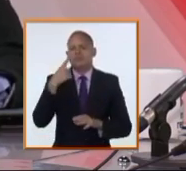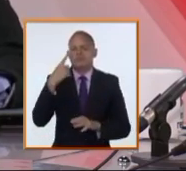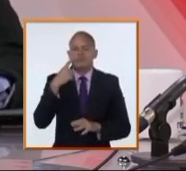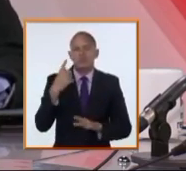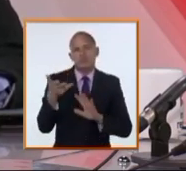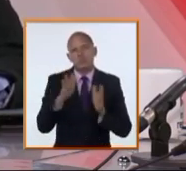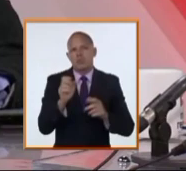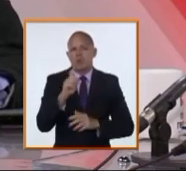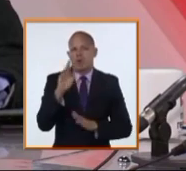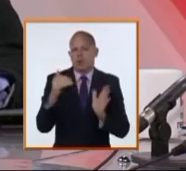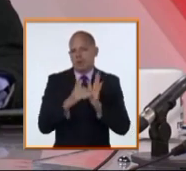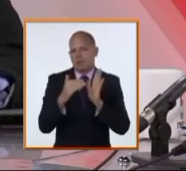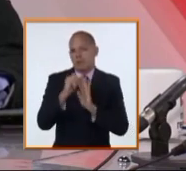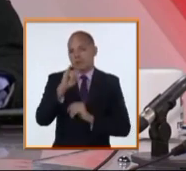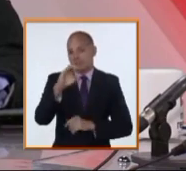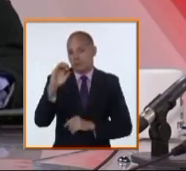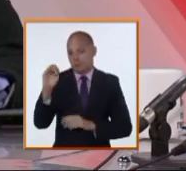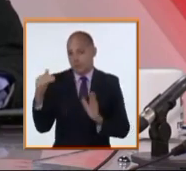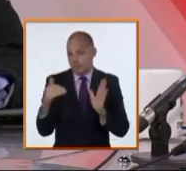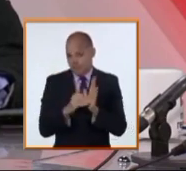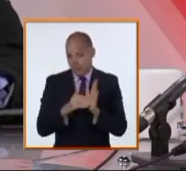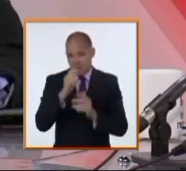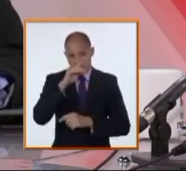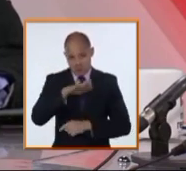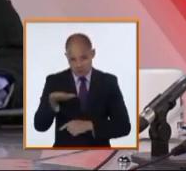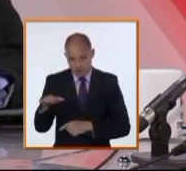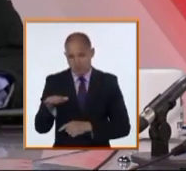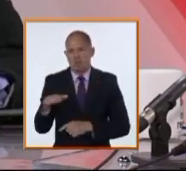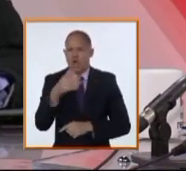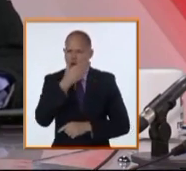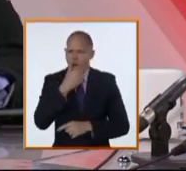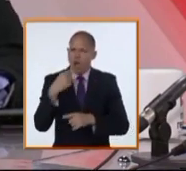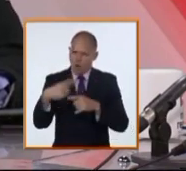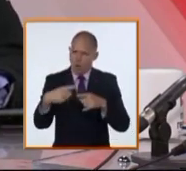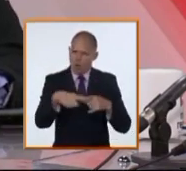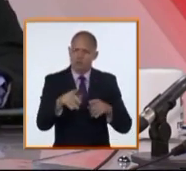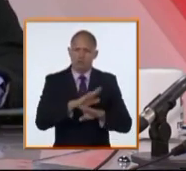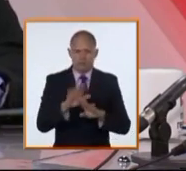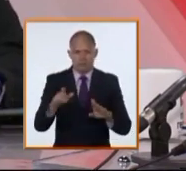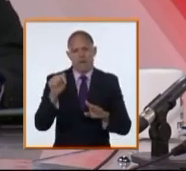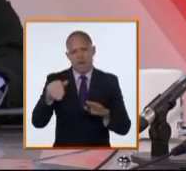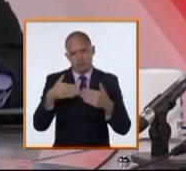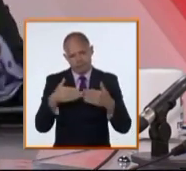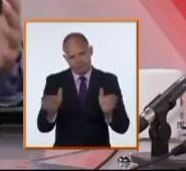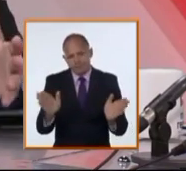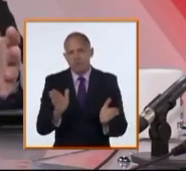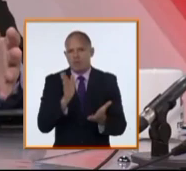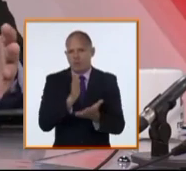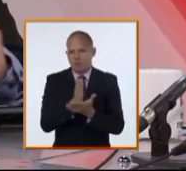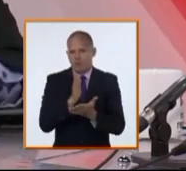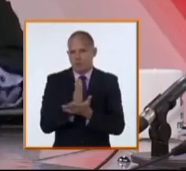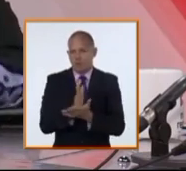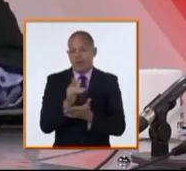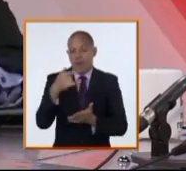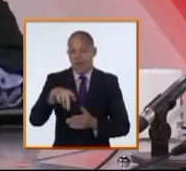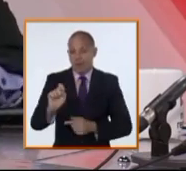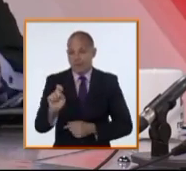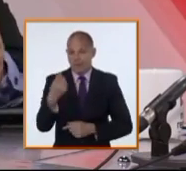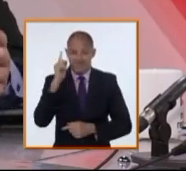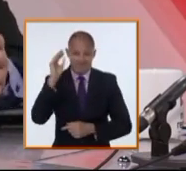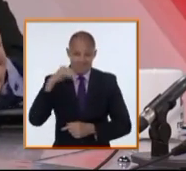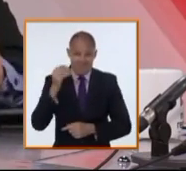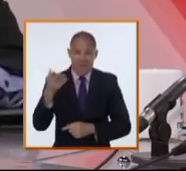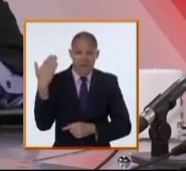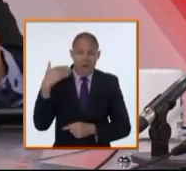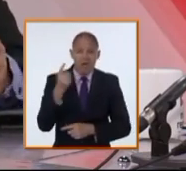de un millón seiscientos mil estudiantes están en ellas y sus profesores intentando que este que es el primer curso normal después de la